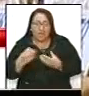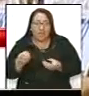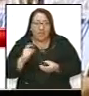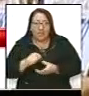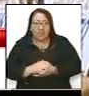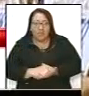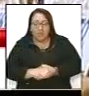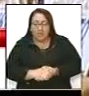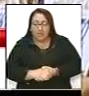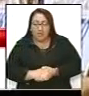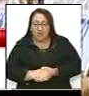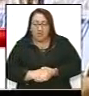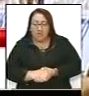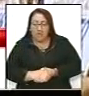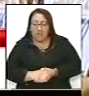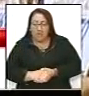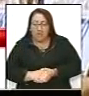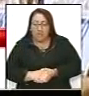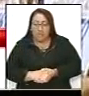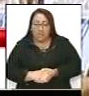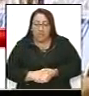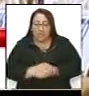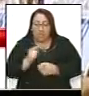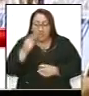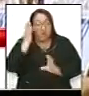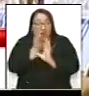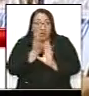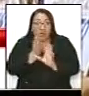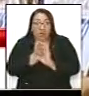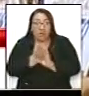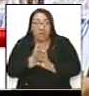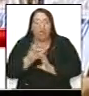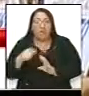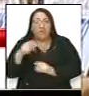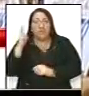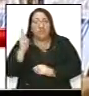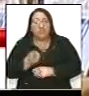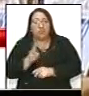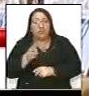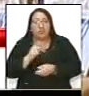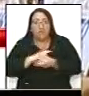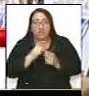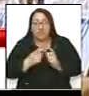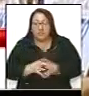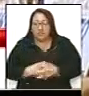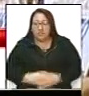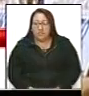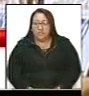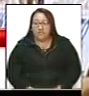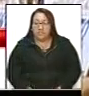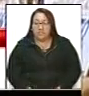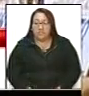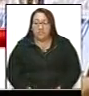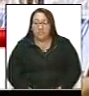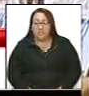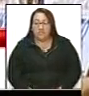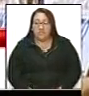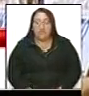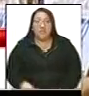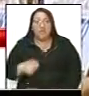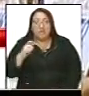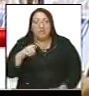necesitan nuestros jóvenes, ¿no? Un psicólogo necesita un profesor sustituto, necesitan hacer